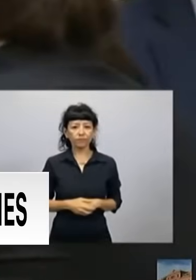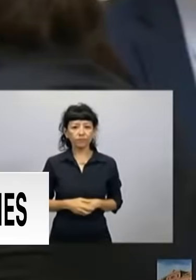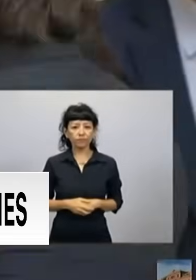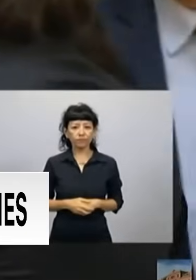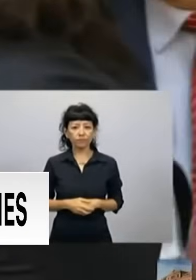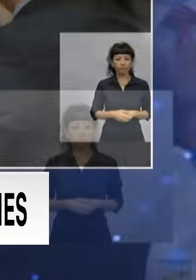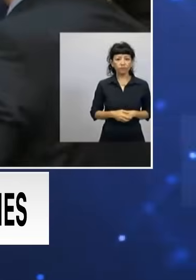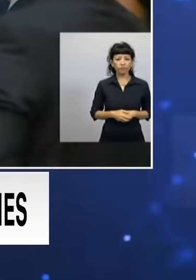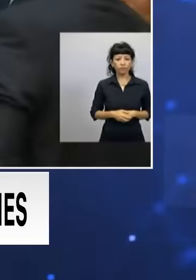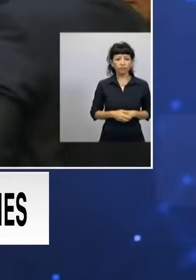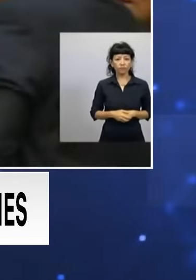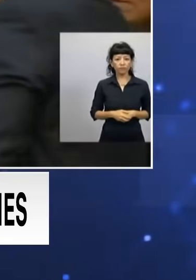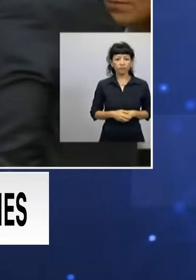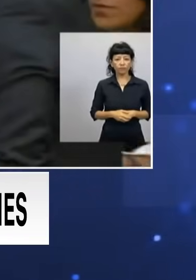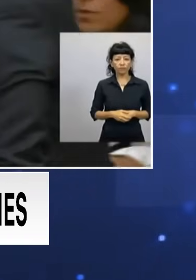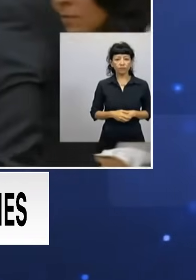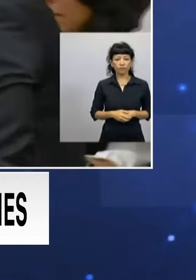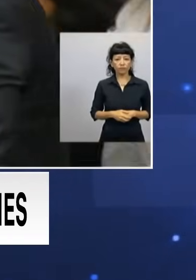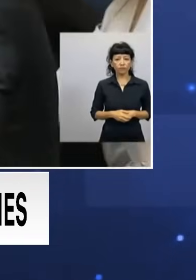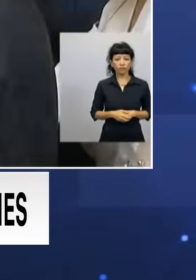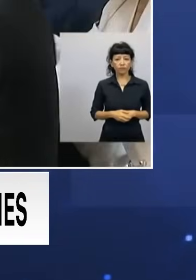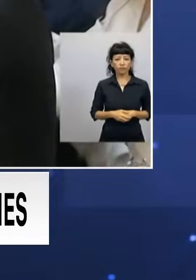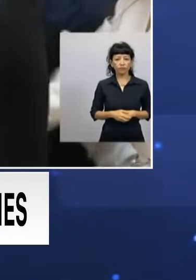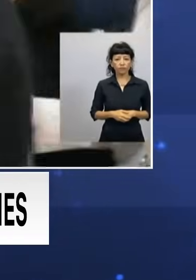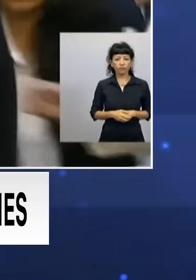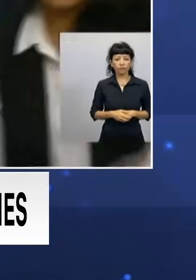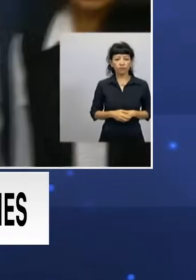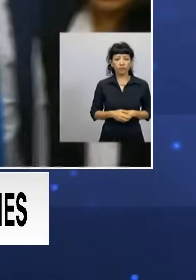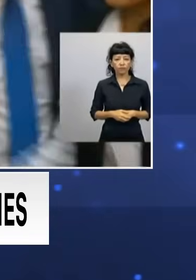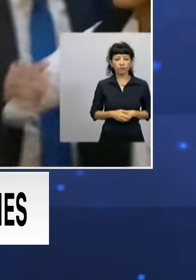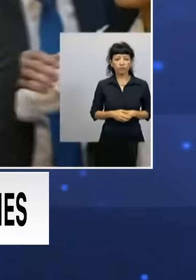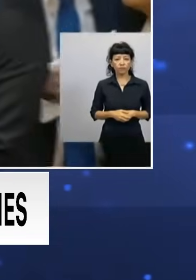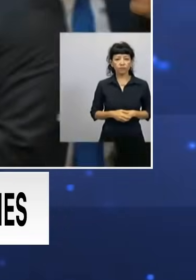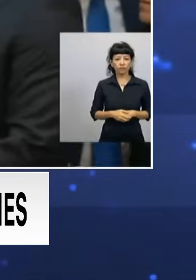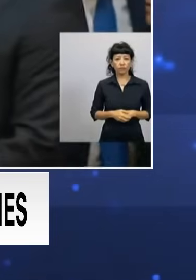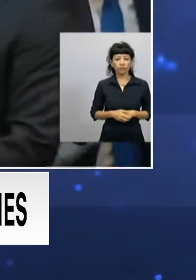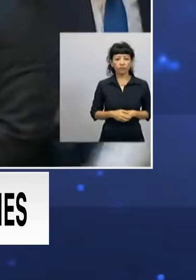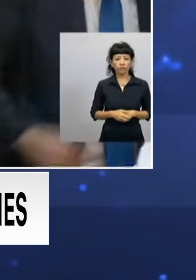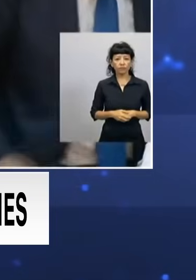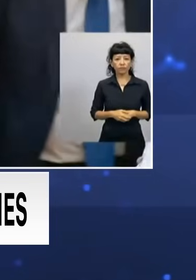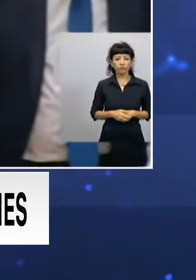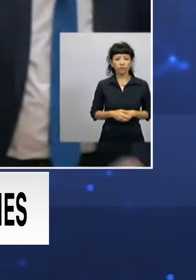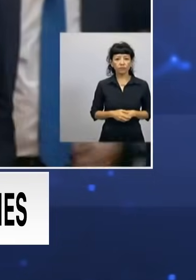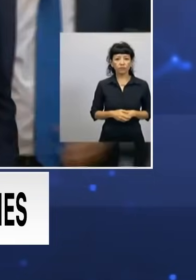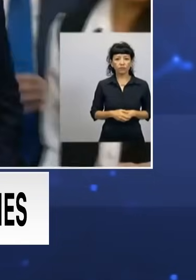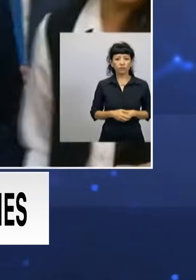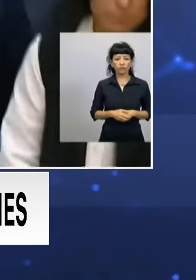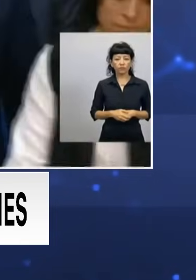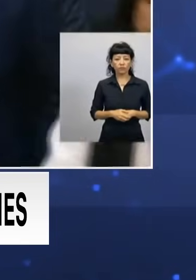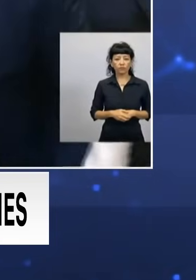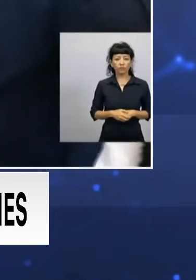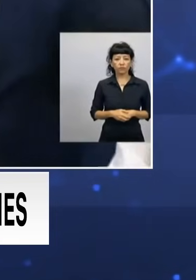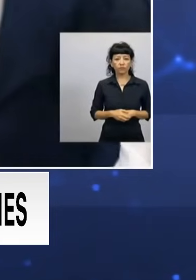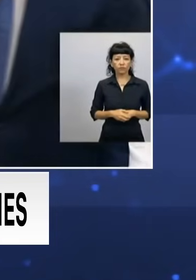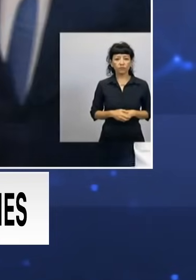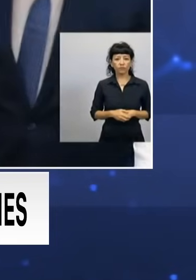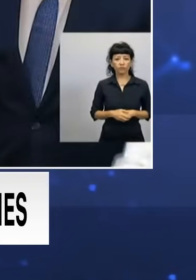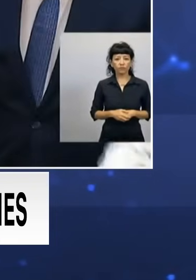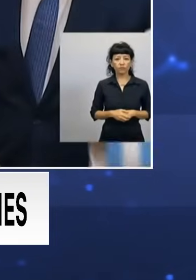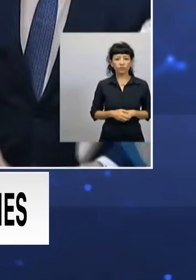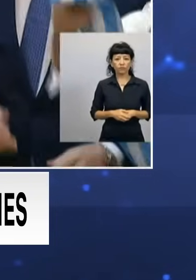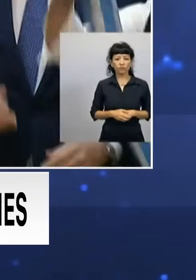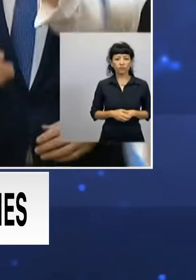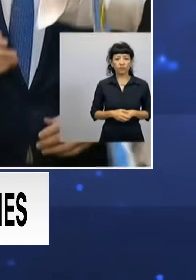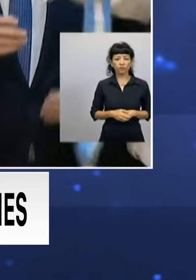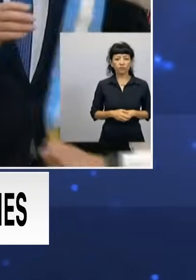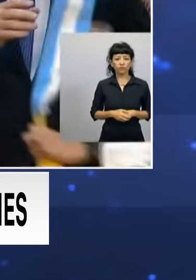exterior. Pero ya se puede decir con toda claridad que la Argentina se va a alinear con lo que pudiéramos llamar